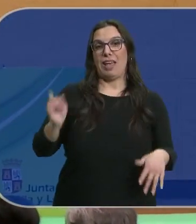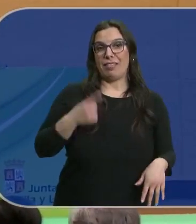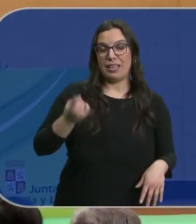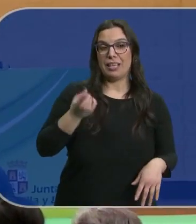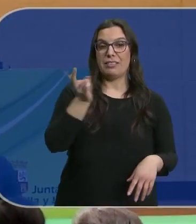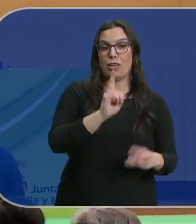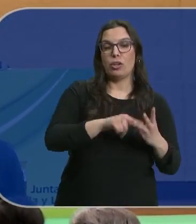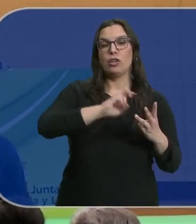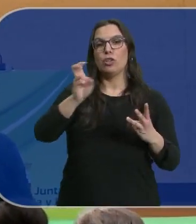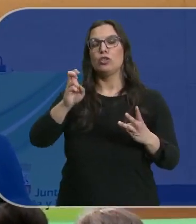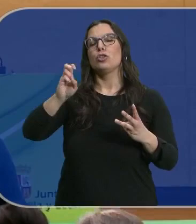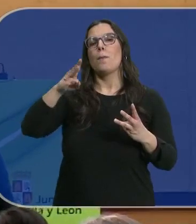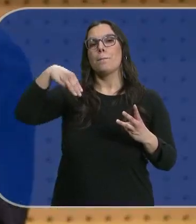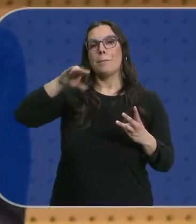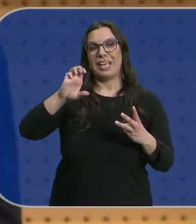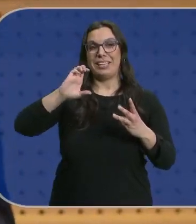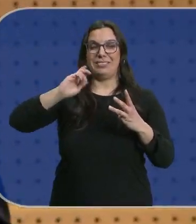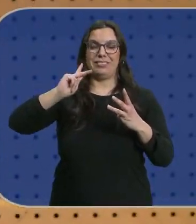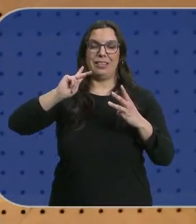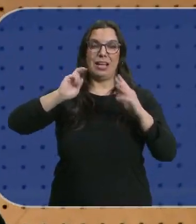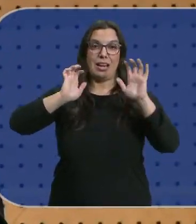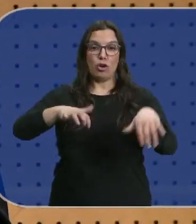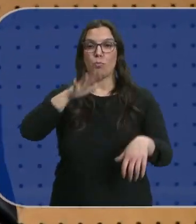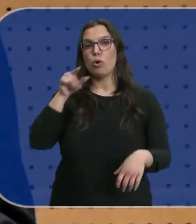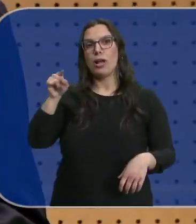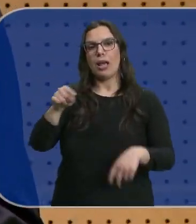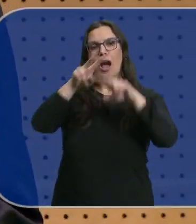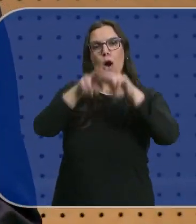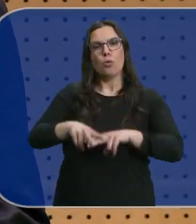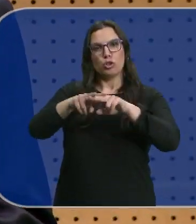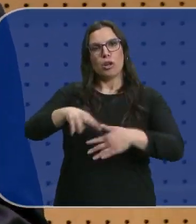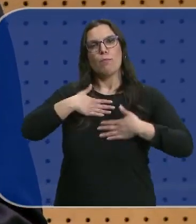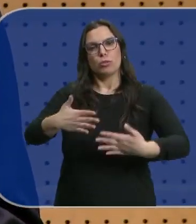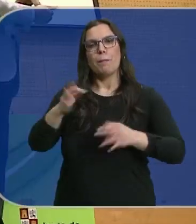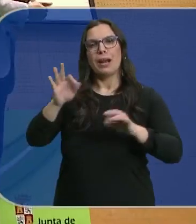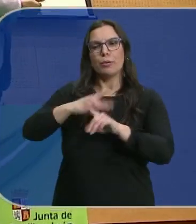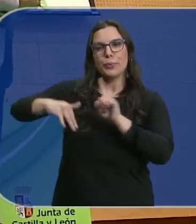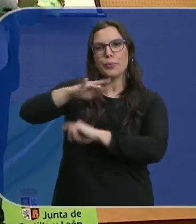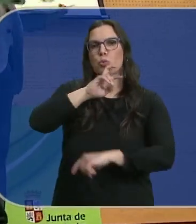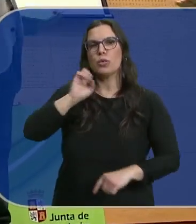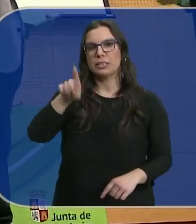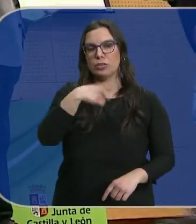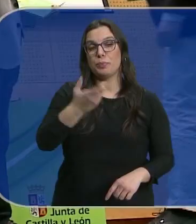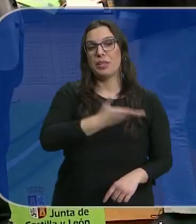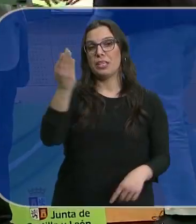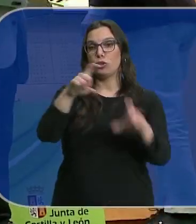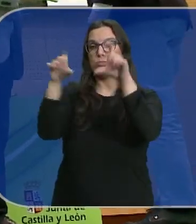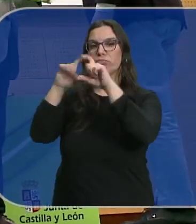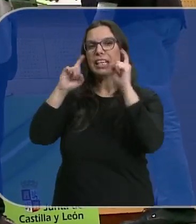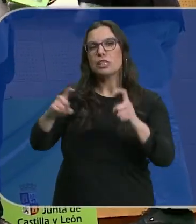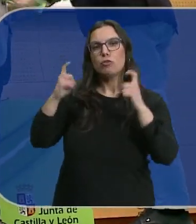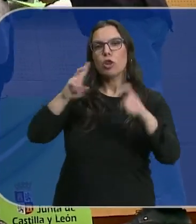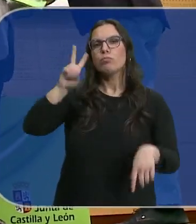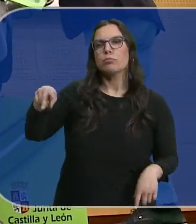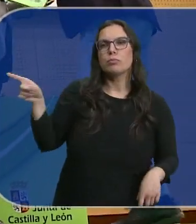y Producciones MIC, en León, por someterse de forma voluntaria a auditorías ambientales. Al resto de compañías se les reconoce su esfuerzo